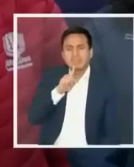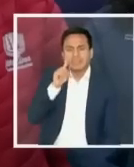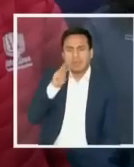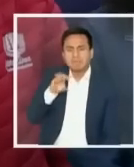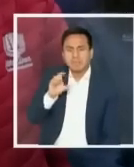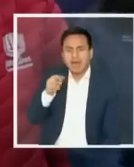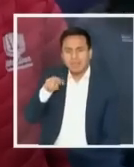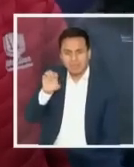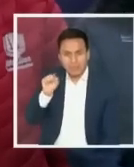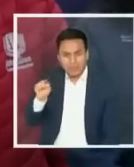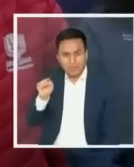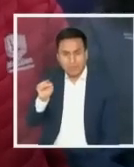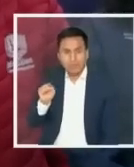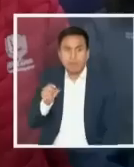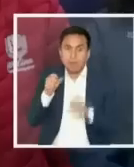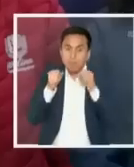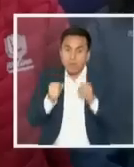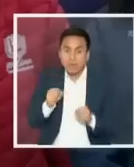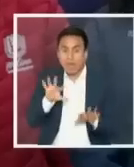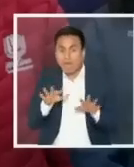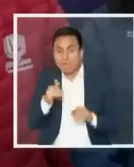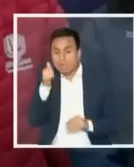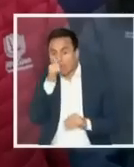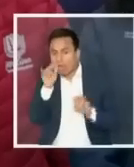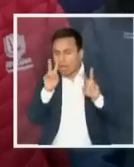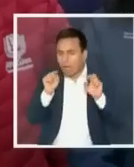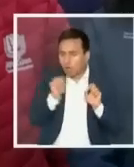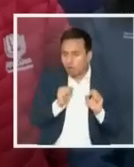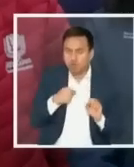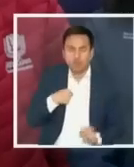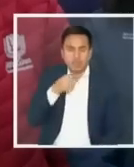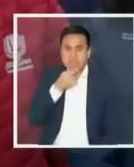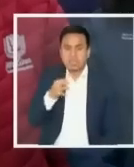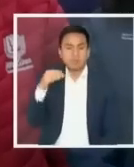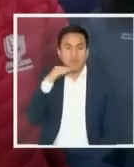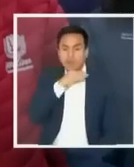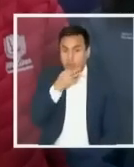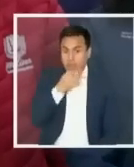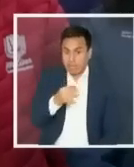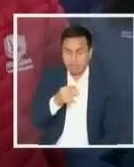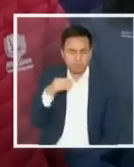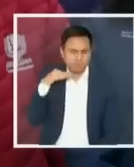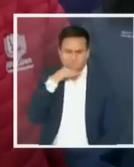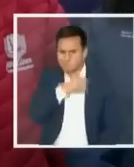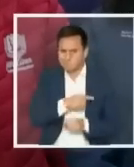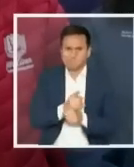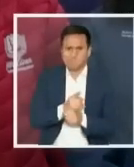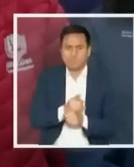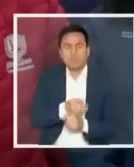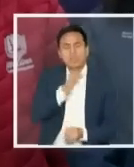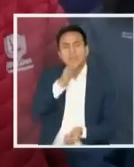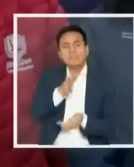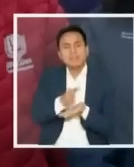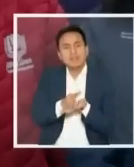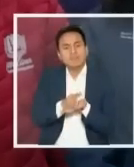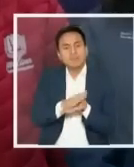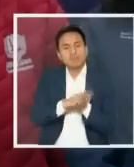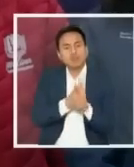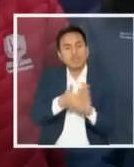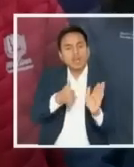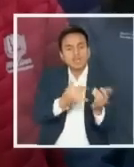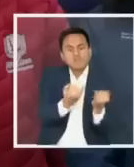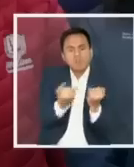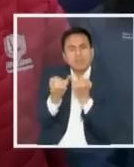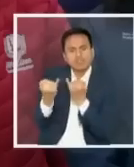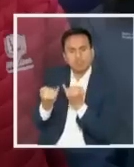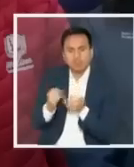sabes de que se están cometiendo delitos, pero puede ser tu verdad, no la verdad judicial todavía. Y público. Claro,